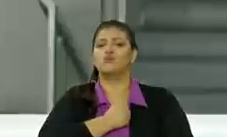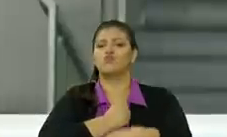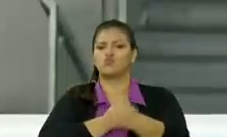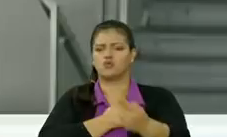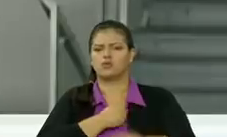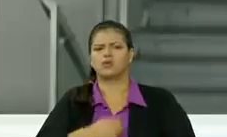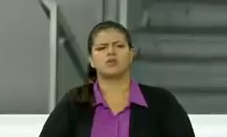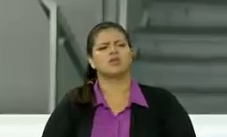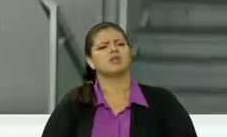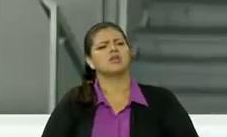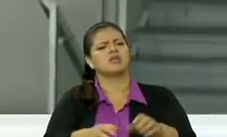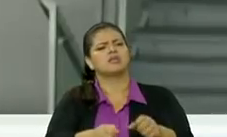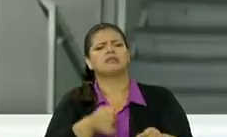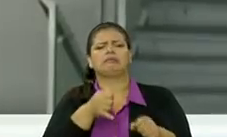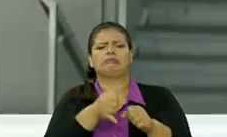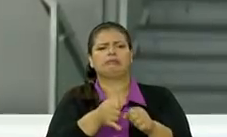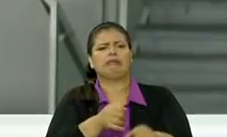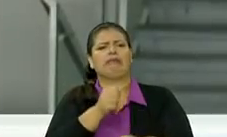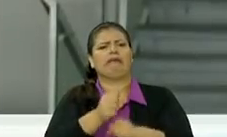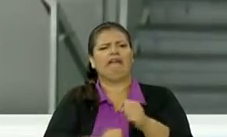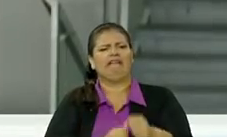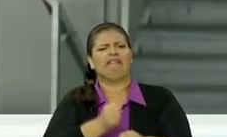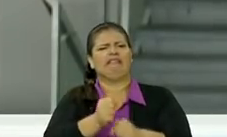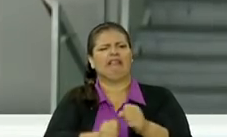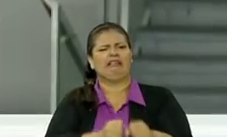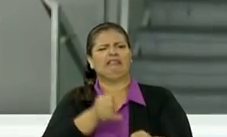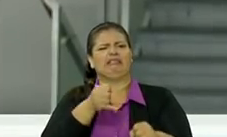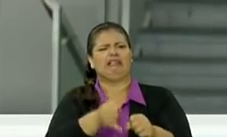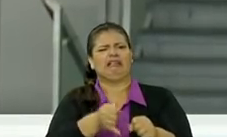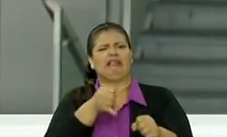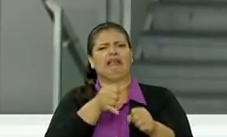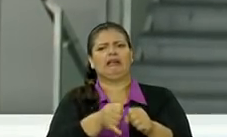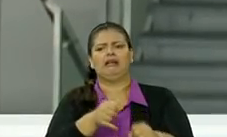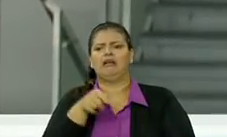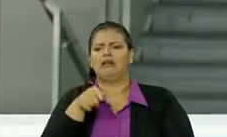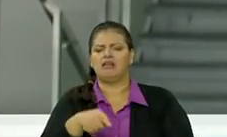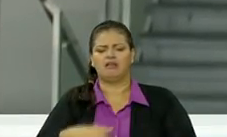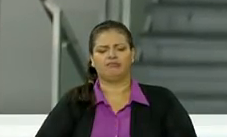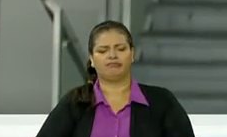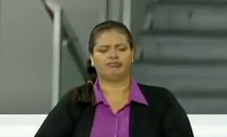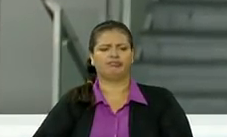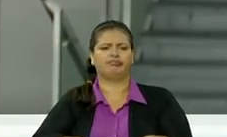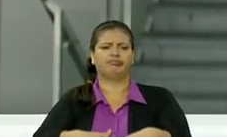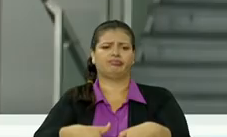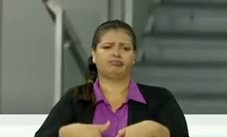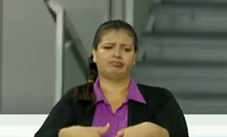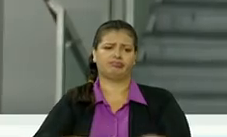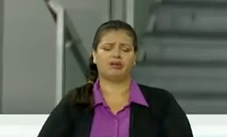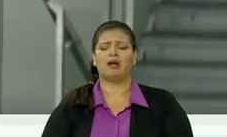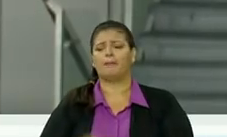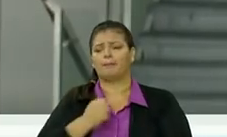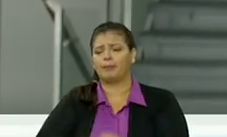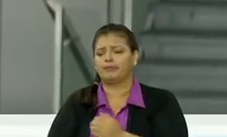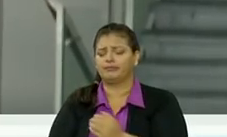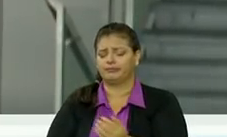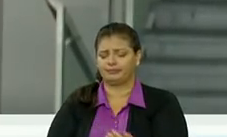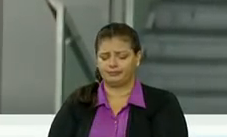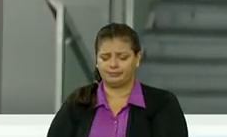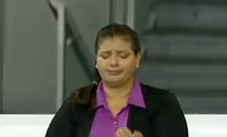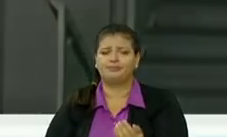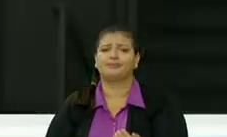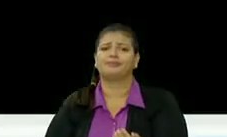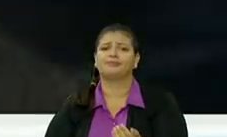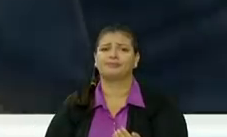En el momento, la adolescente, tanto como ella y su bebé, se encuentran en una casa de acogida bajo la protección y cuidado de las personas responsables